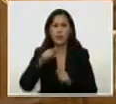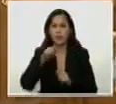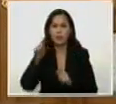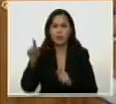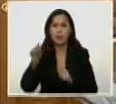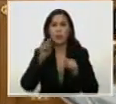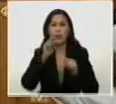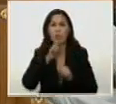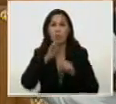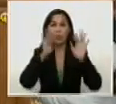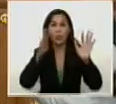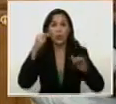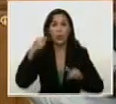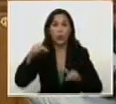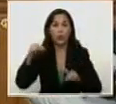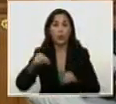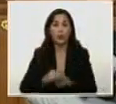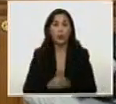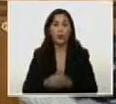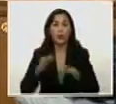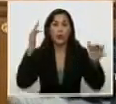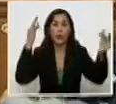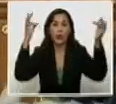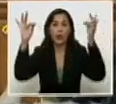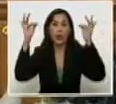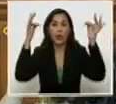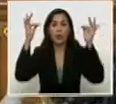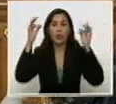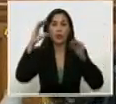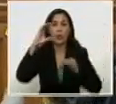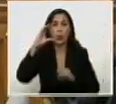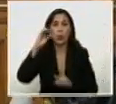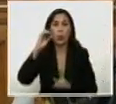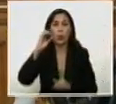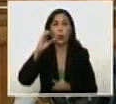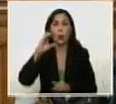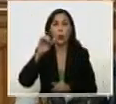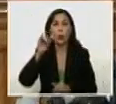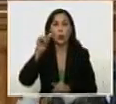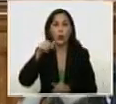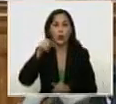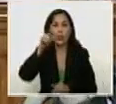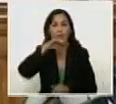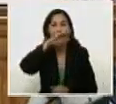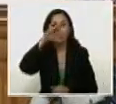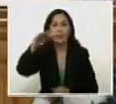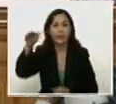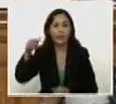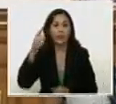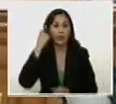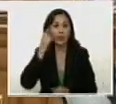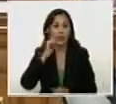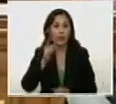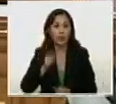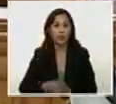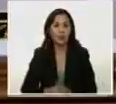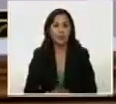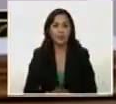El 29 de noviembre es la feria del Cocuy allá en la sierra. Ya sabes, Carlos.